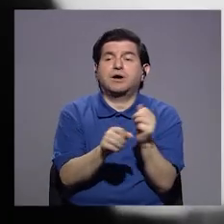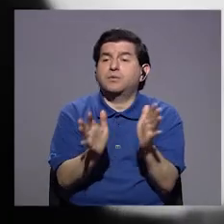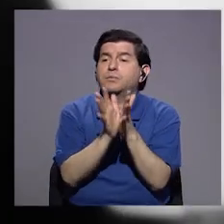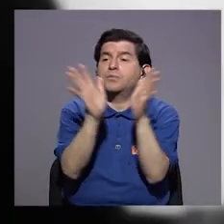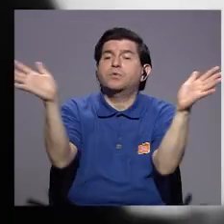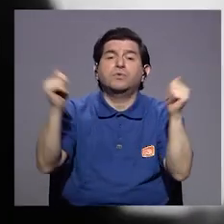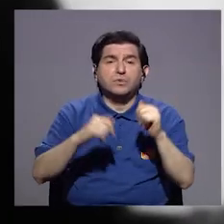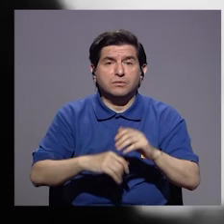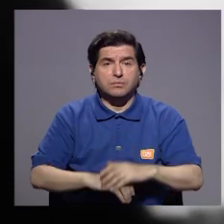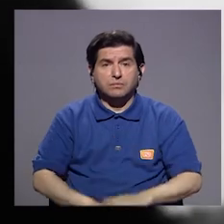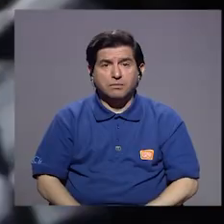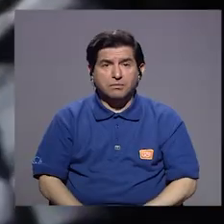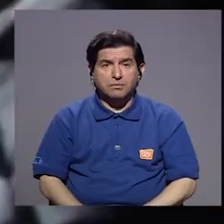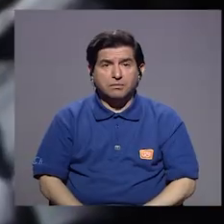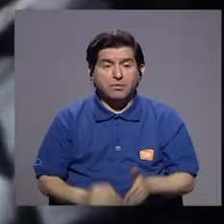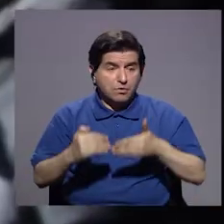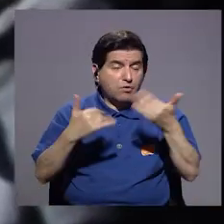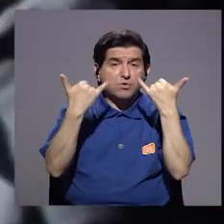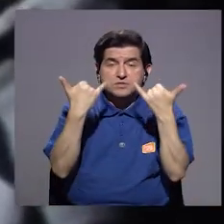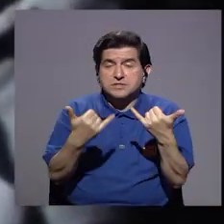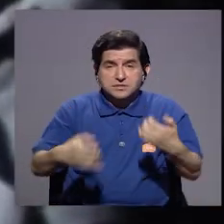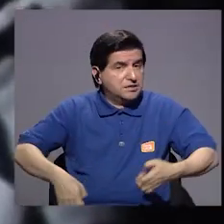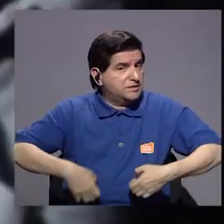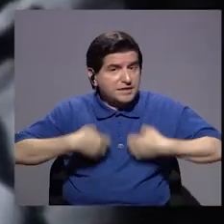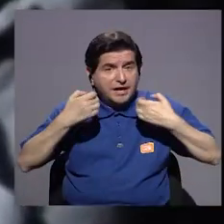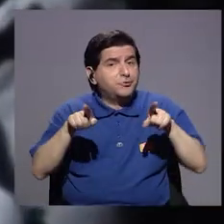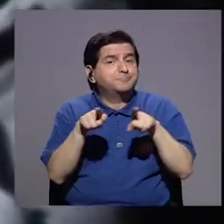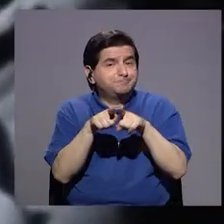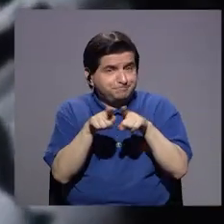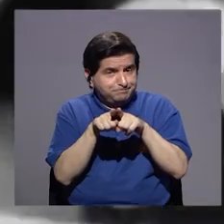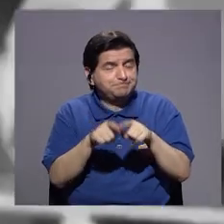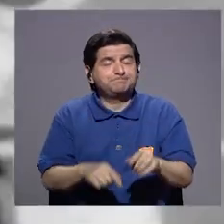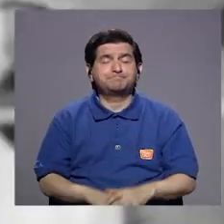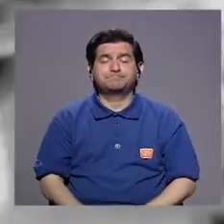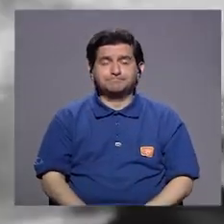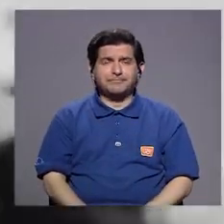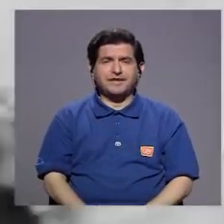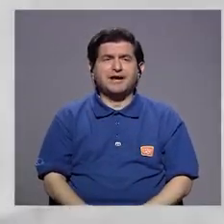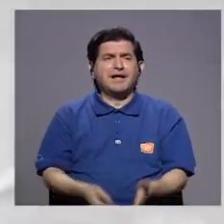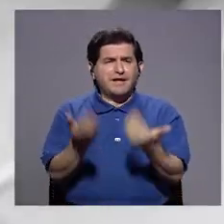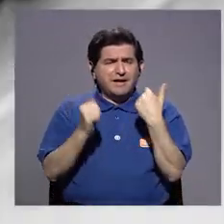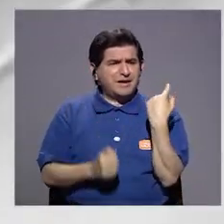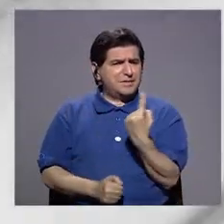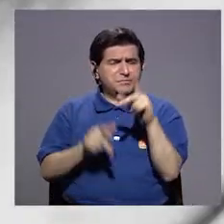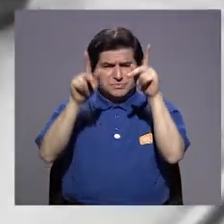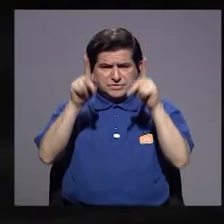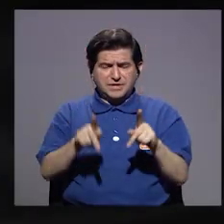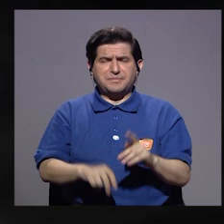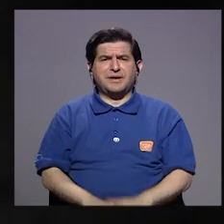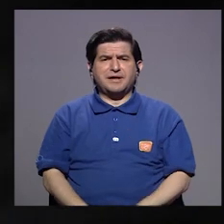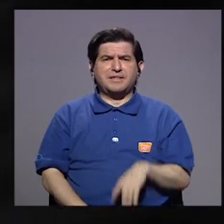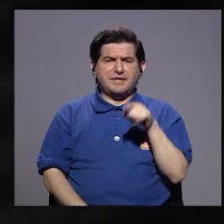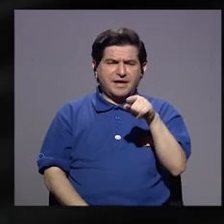ejemplo, incluso cosas que ya no están, ¿verdad? Entonces queremos con esto que cada persona pueda hacer un ejercicio íntimo de la